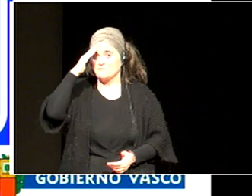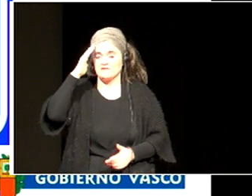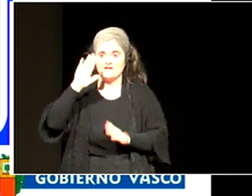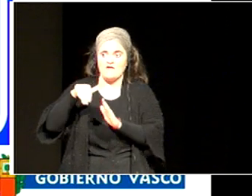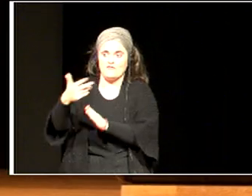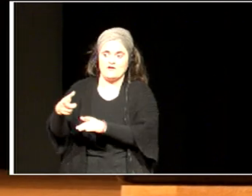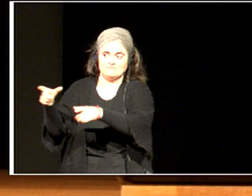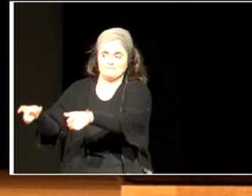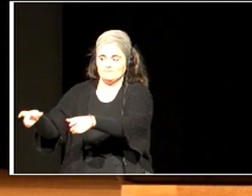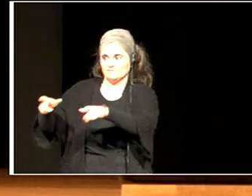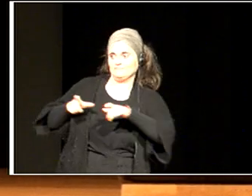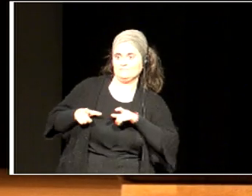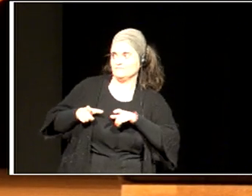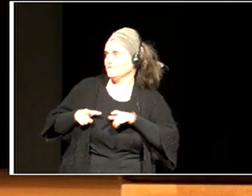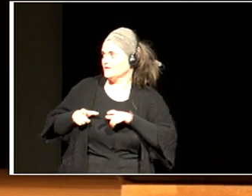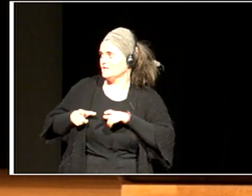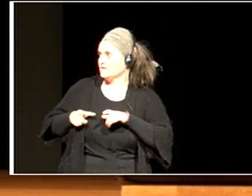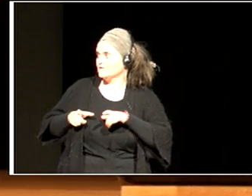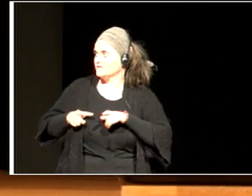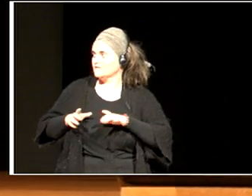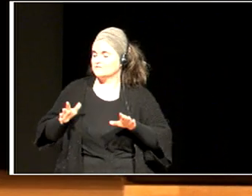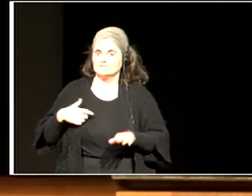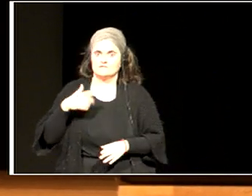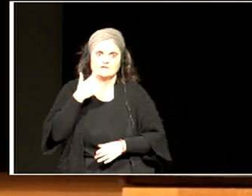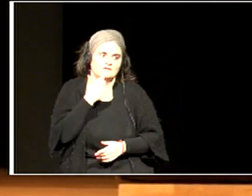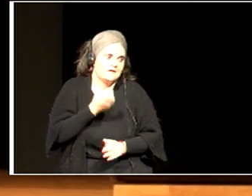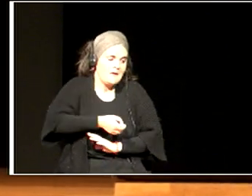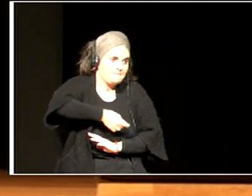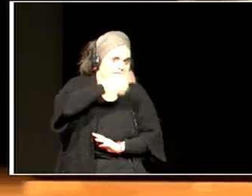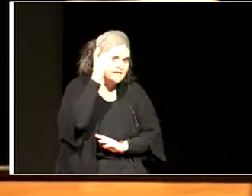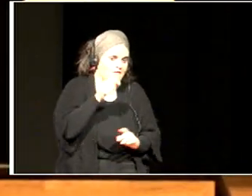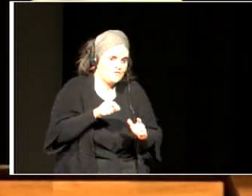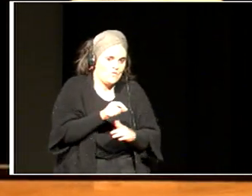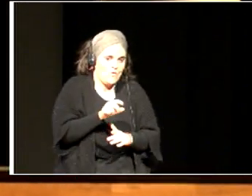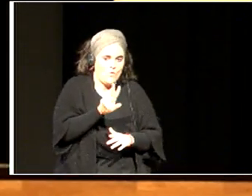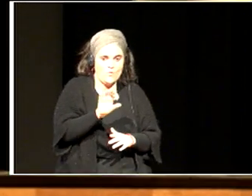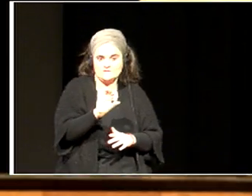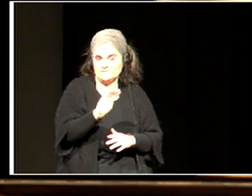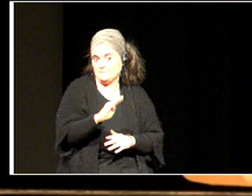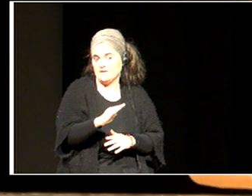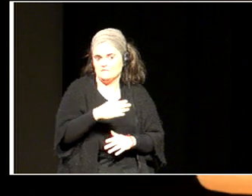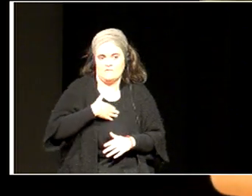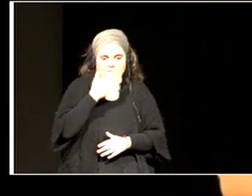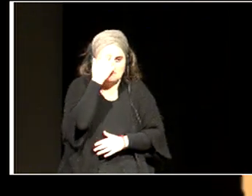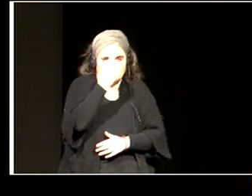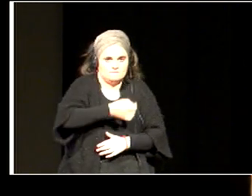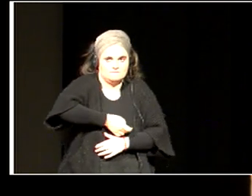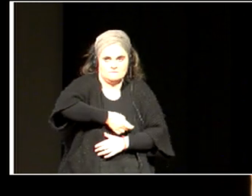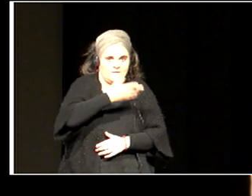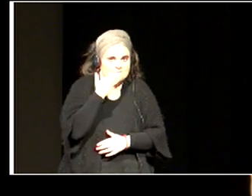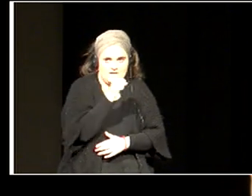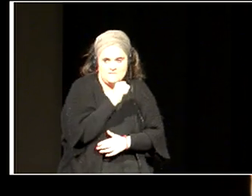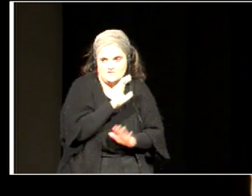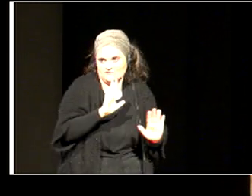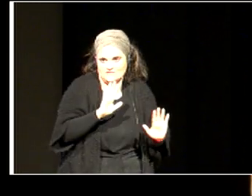yo a mí es desde que han inventado los pen a mí me han salvado la vida entonces bueno os